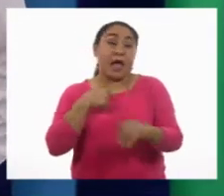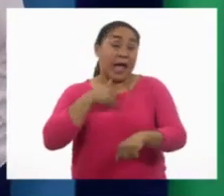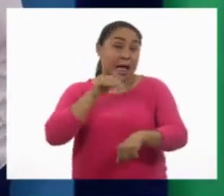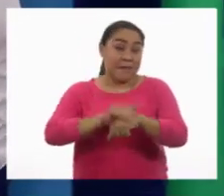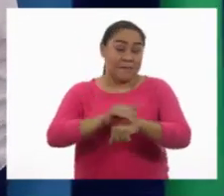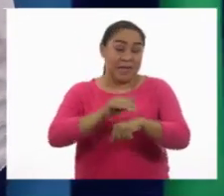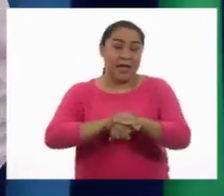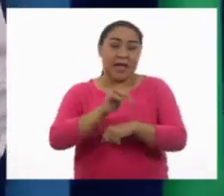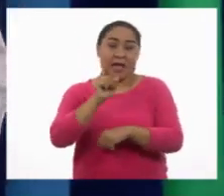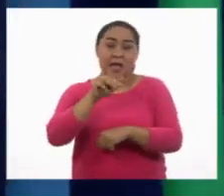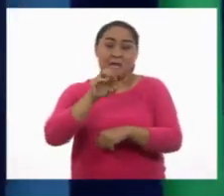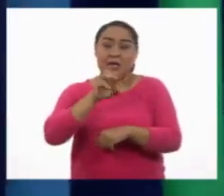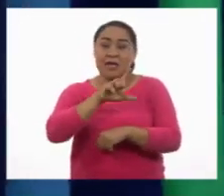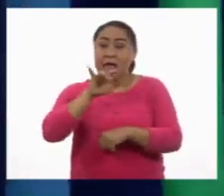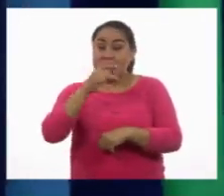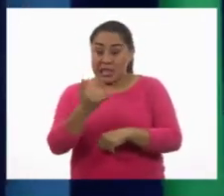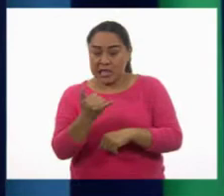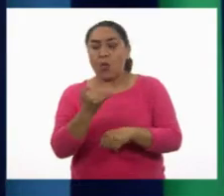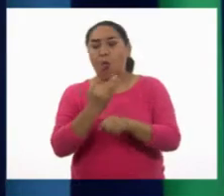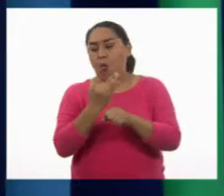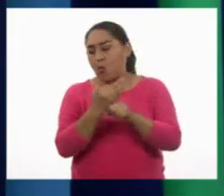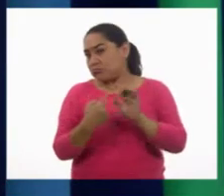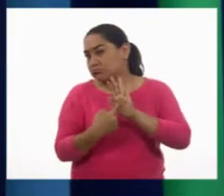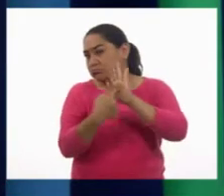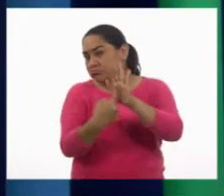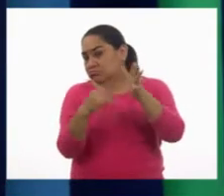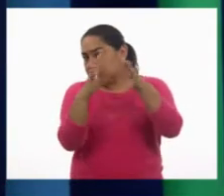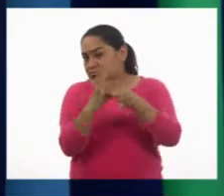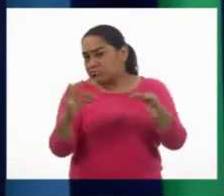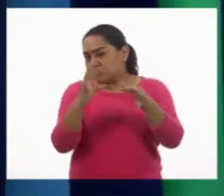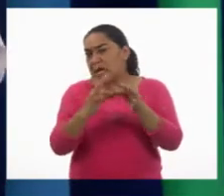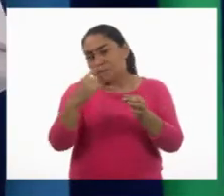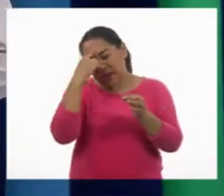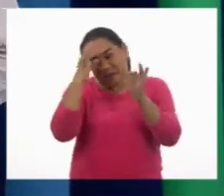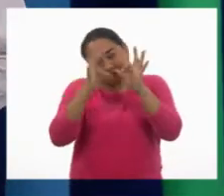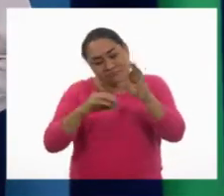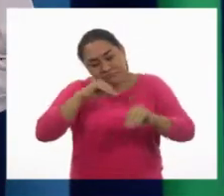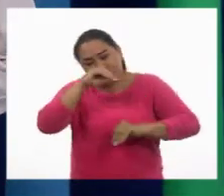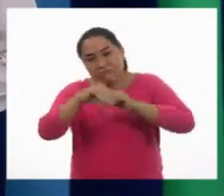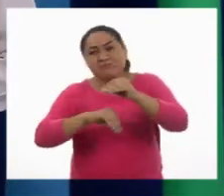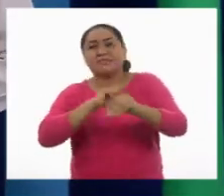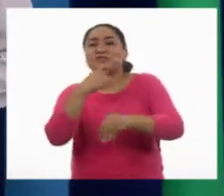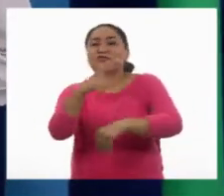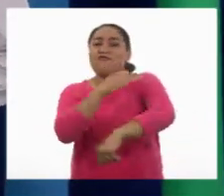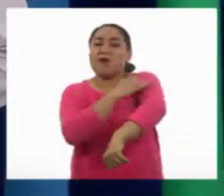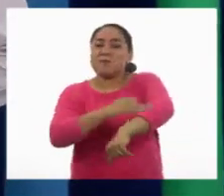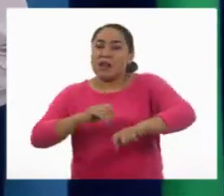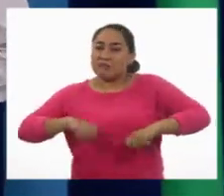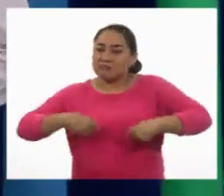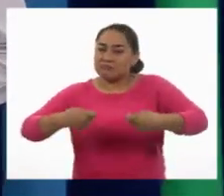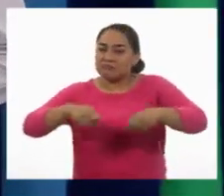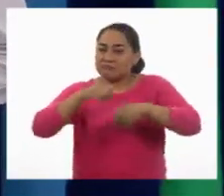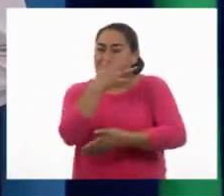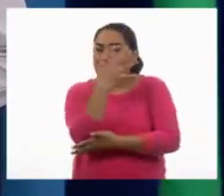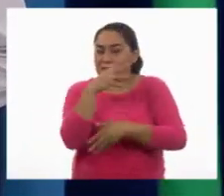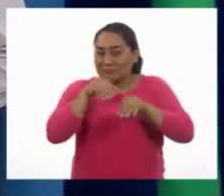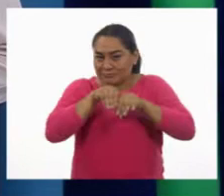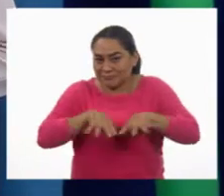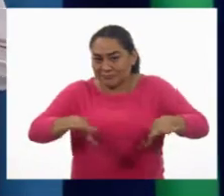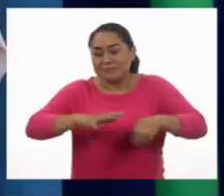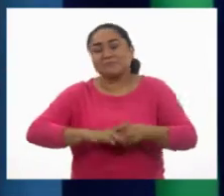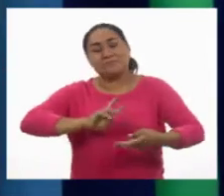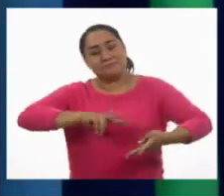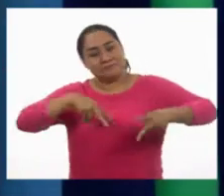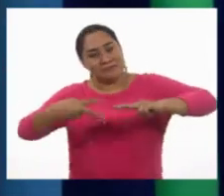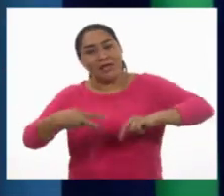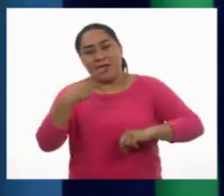nos explicará los pasos que debemos seguir para crear un buen árbol genealógico. Nimis la queguan la chía se cuali, la escopin la